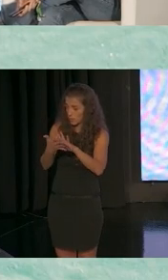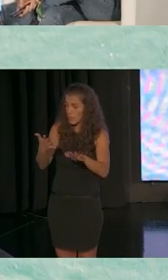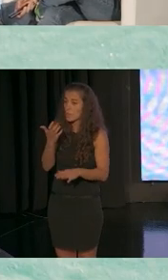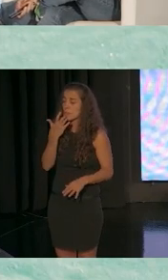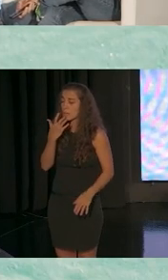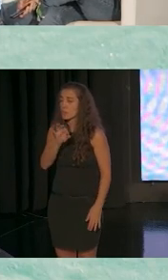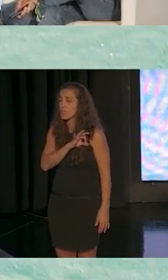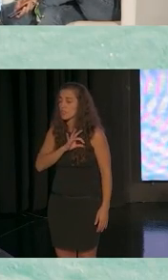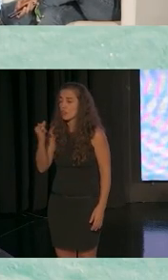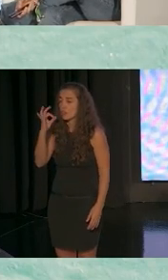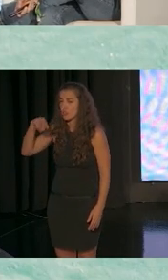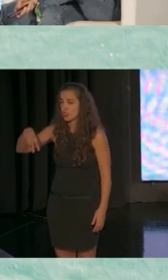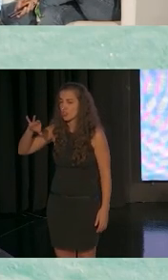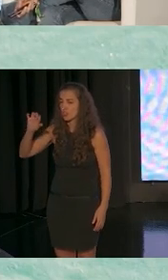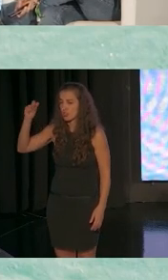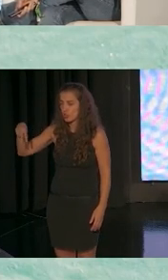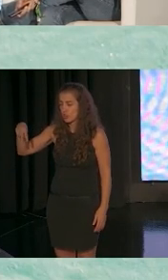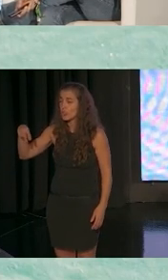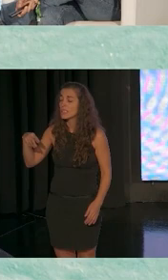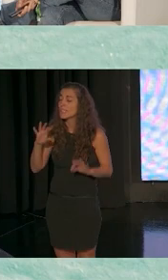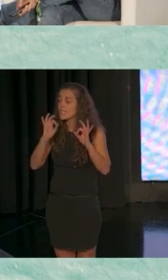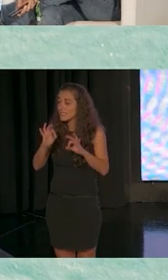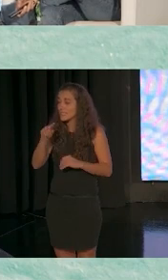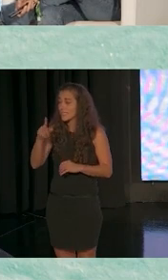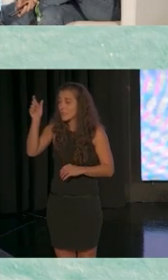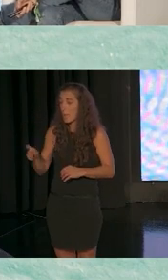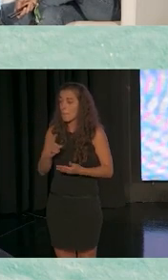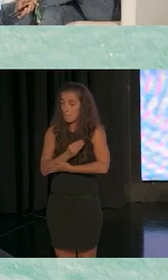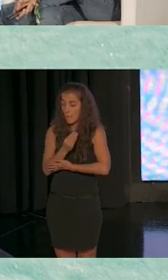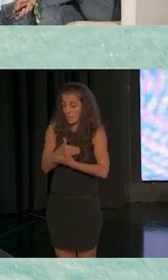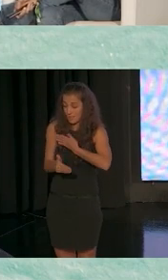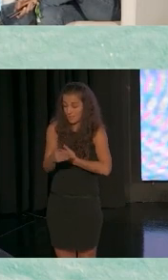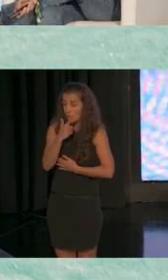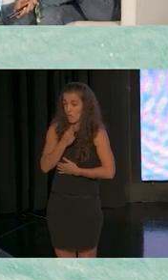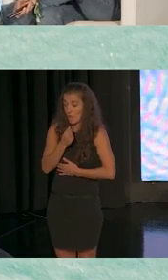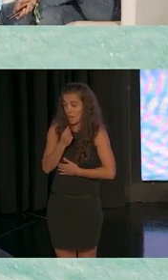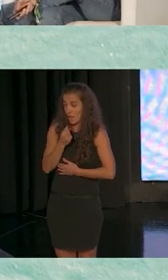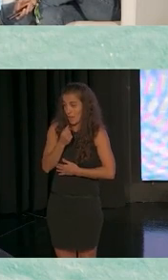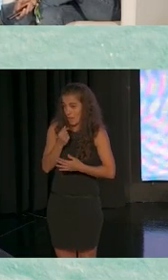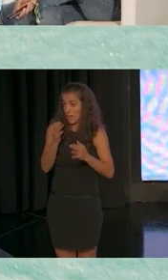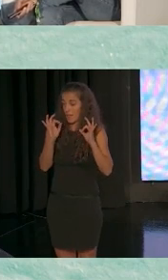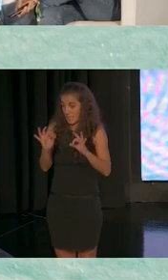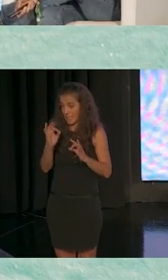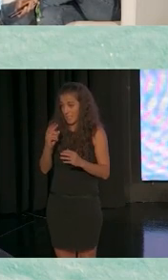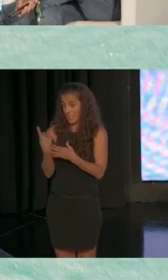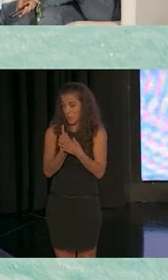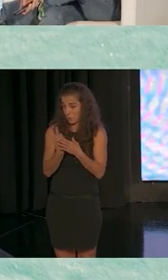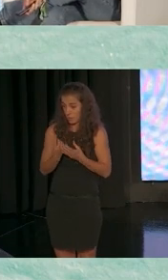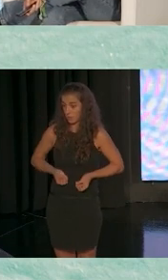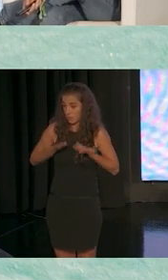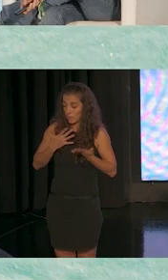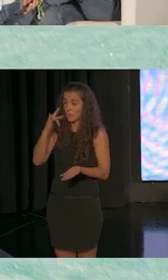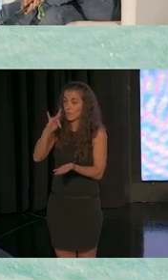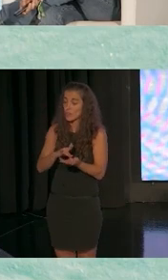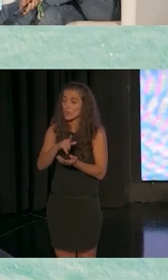Johnson es un estudio prospectivo con bebés en riesgo de presentar autismo y en esa evidencia lo que nos demuestran es que los signos tempranos en